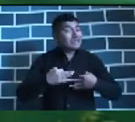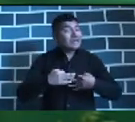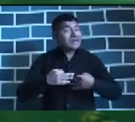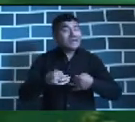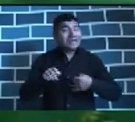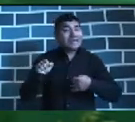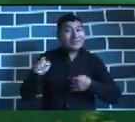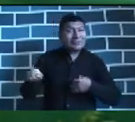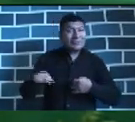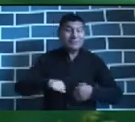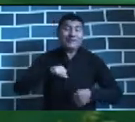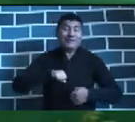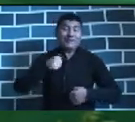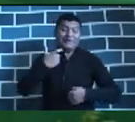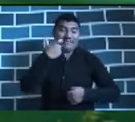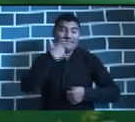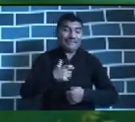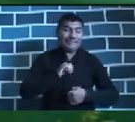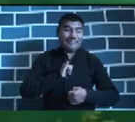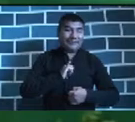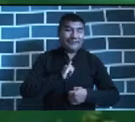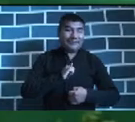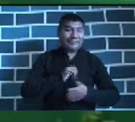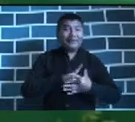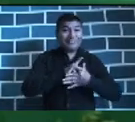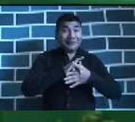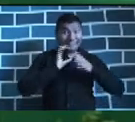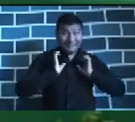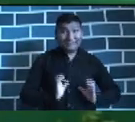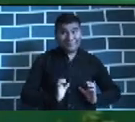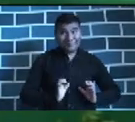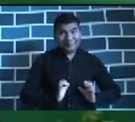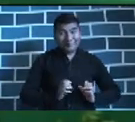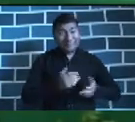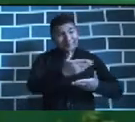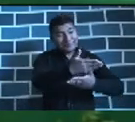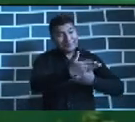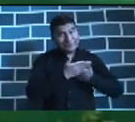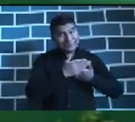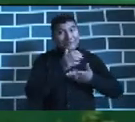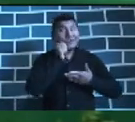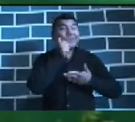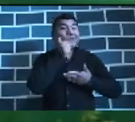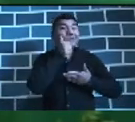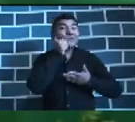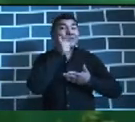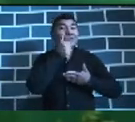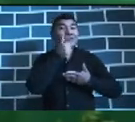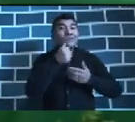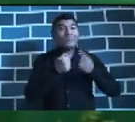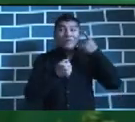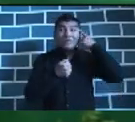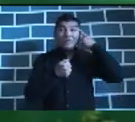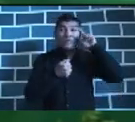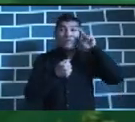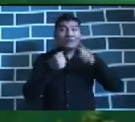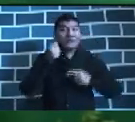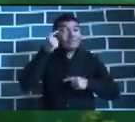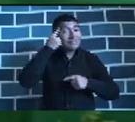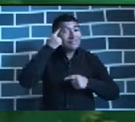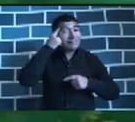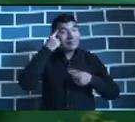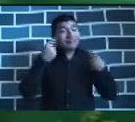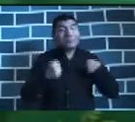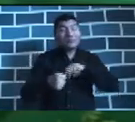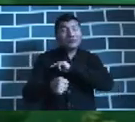sus egoísmos la carne es una invitación continua a pensar en nosotros